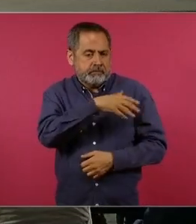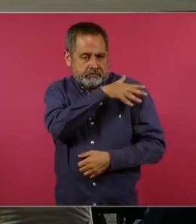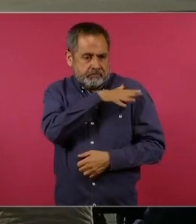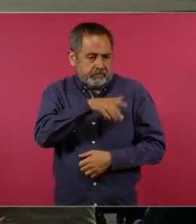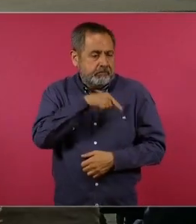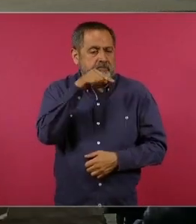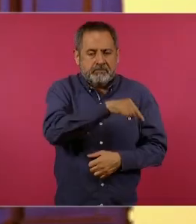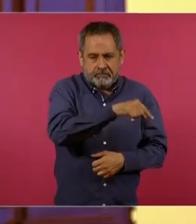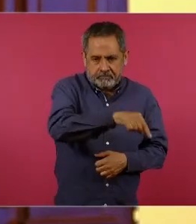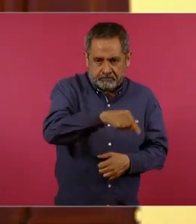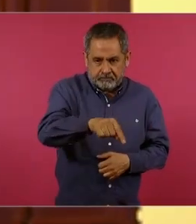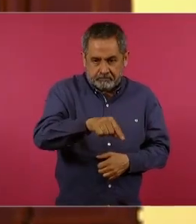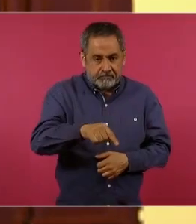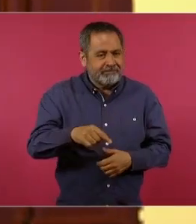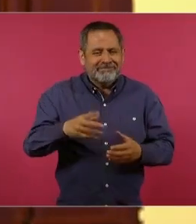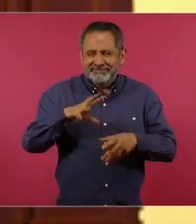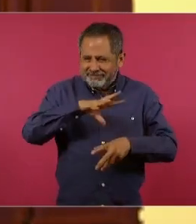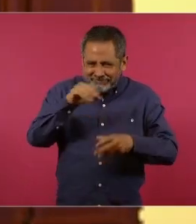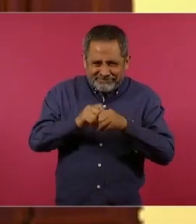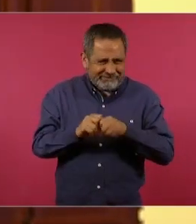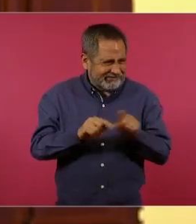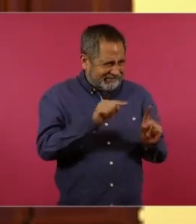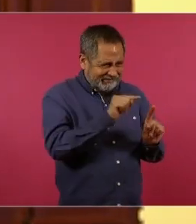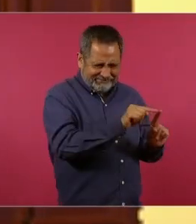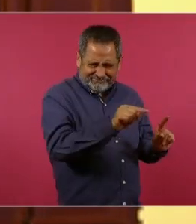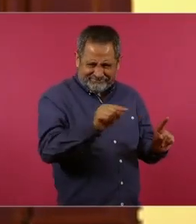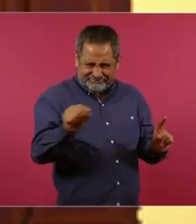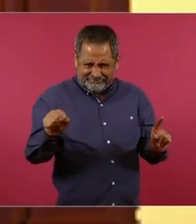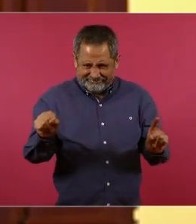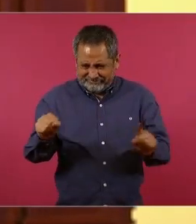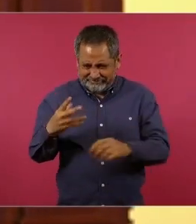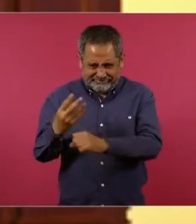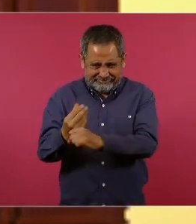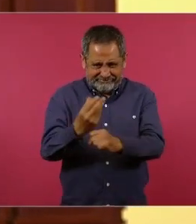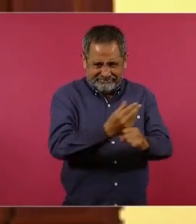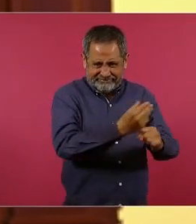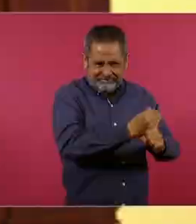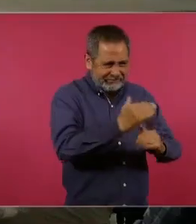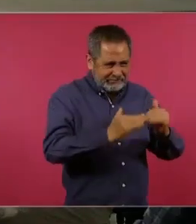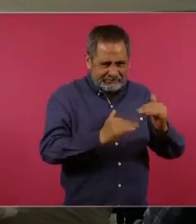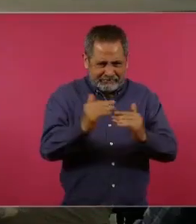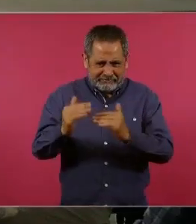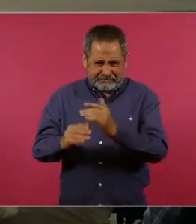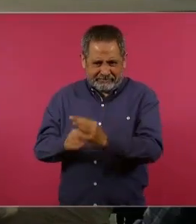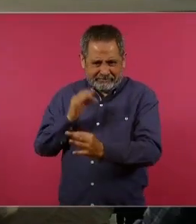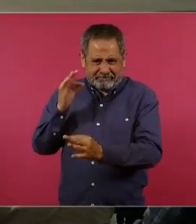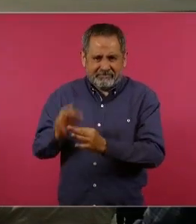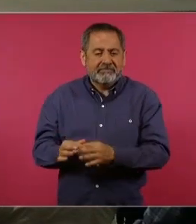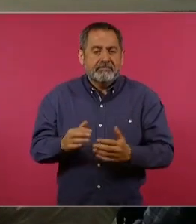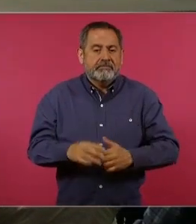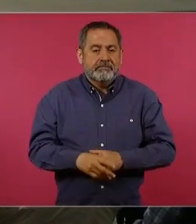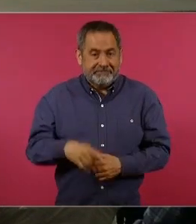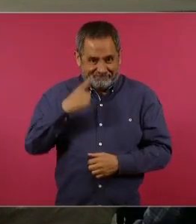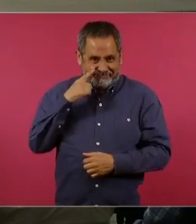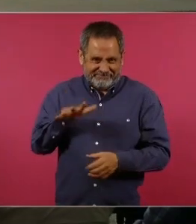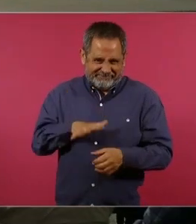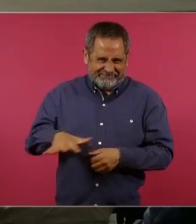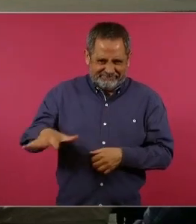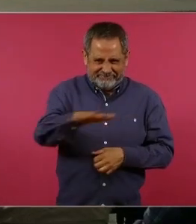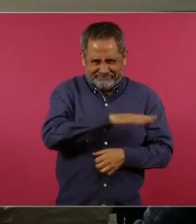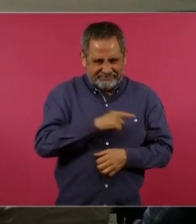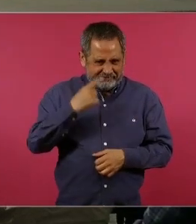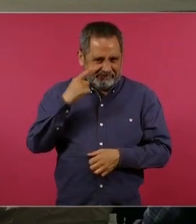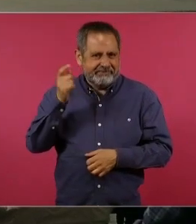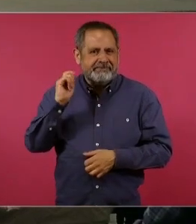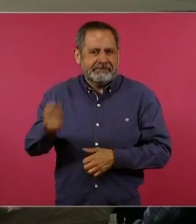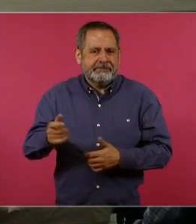las salas de combate de esa región aérea de la Fuerza Aérea Mexicana. Aquí tenemos una fotografía